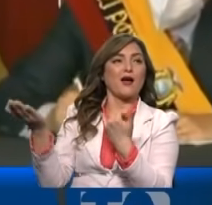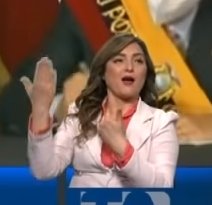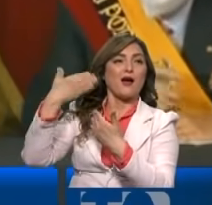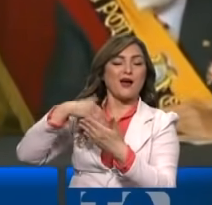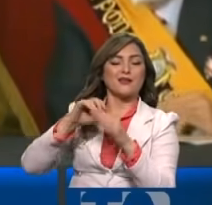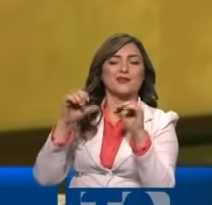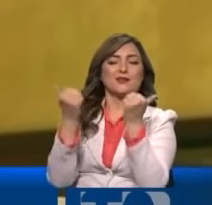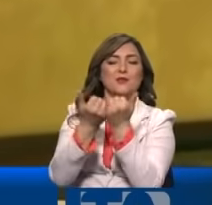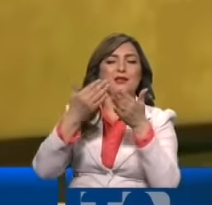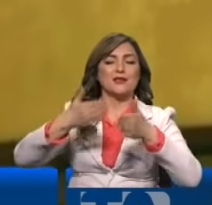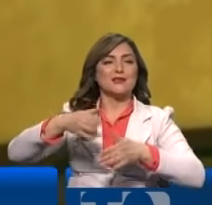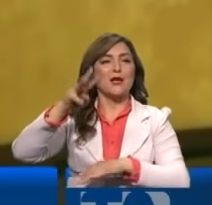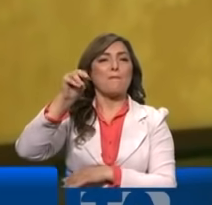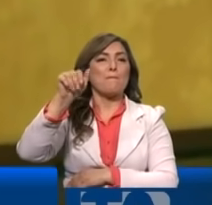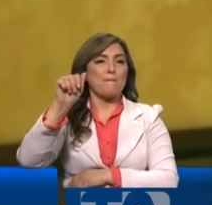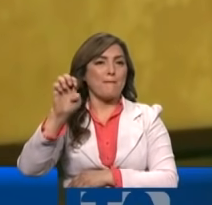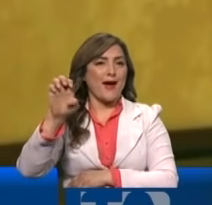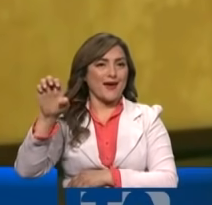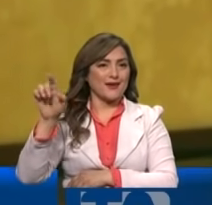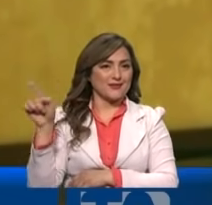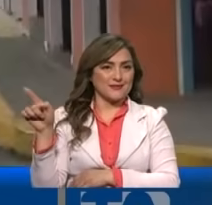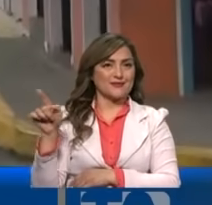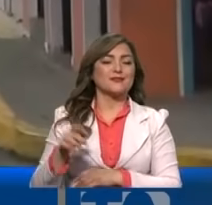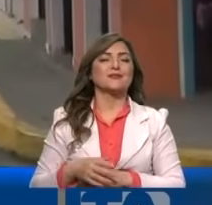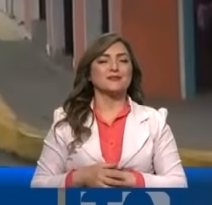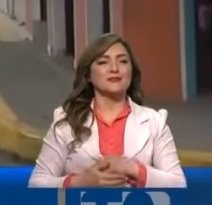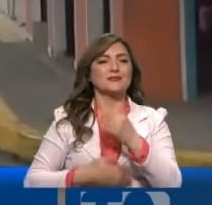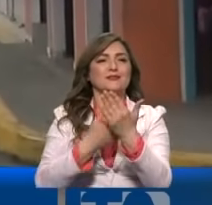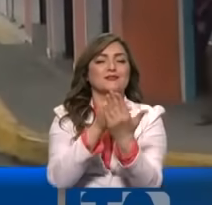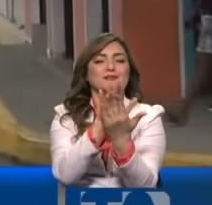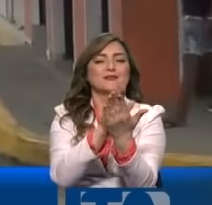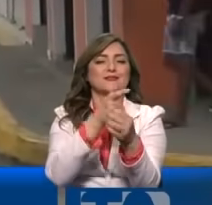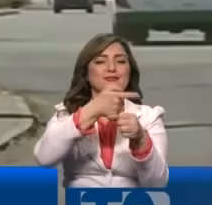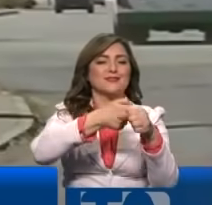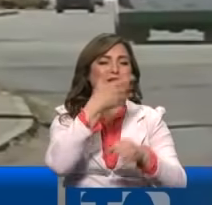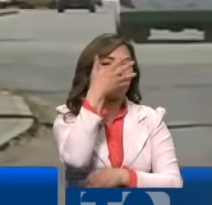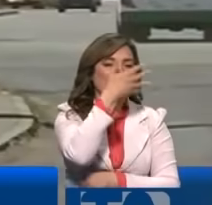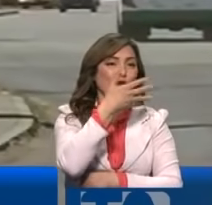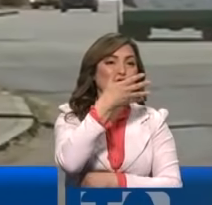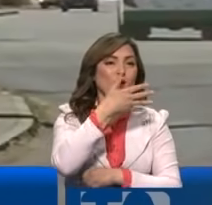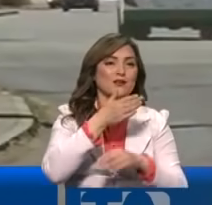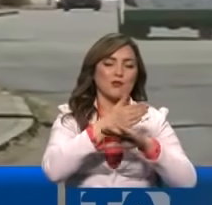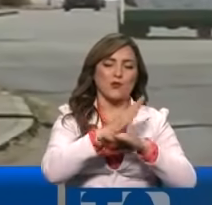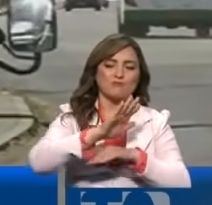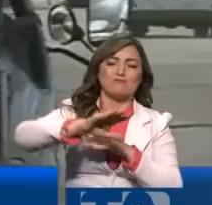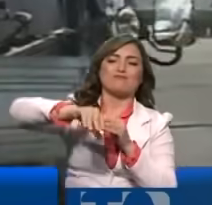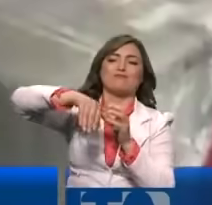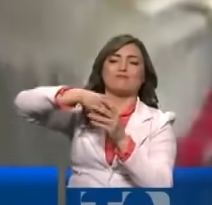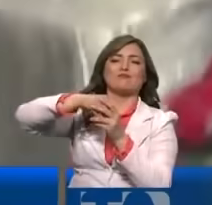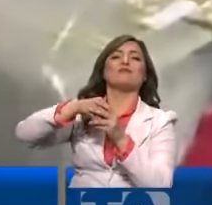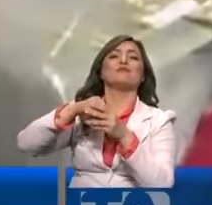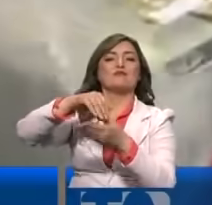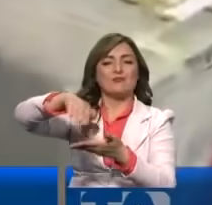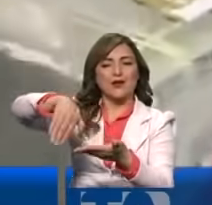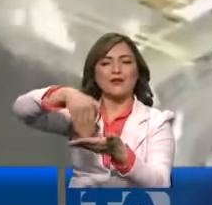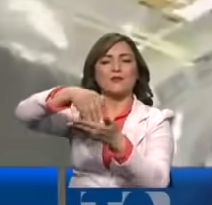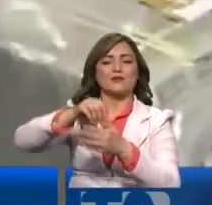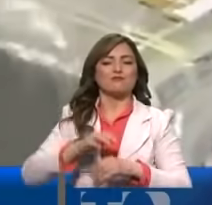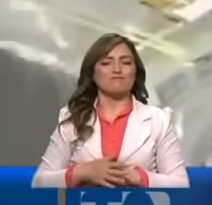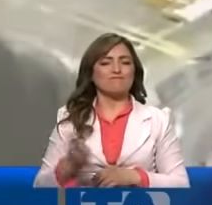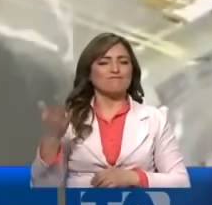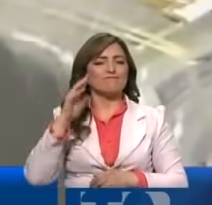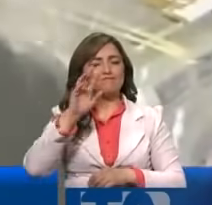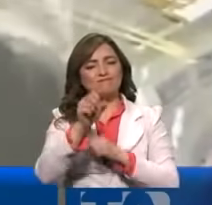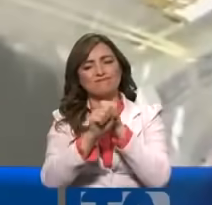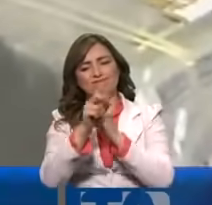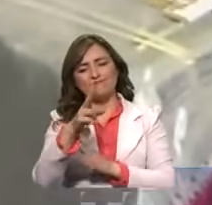Mae Montaño. Inicialmente se planteó un proyecto solo para Esmeraldas y luego se incluyó a Manabí. Tras el terremoto se